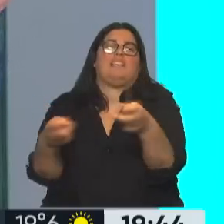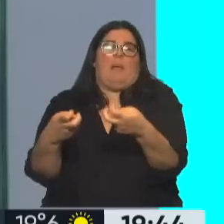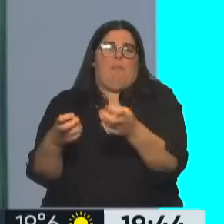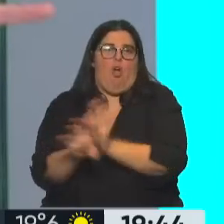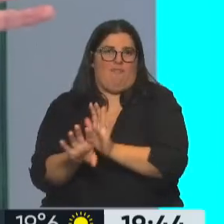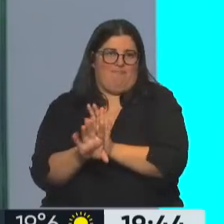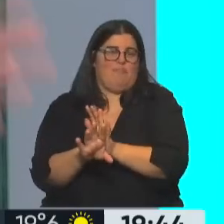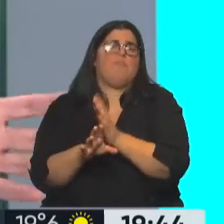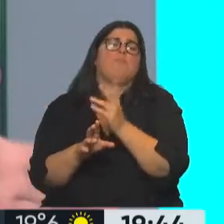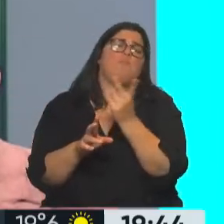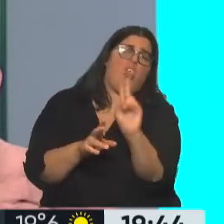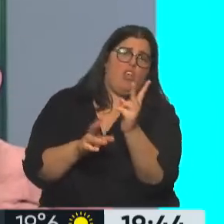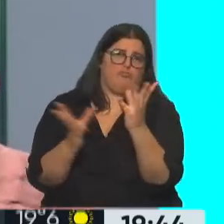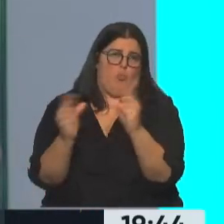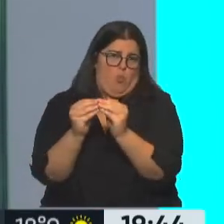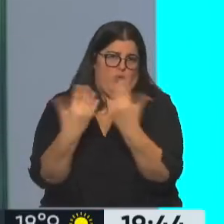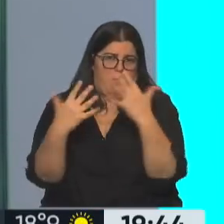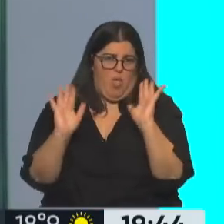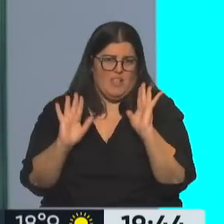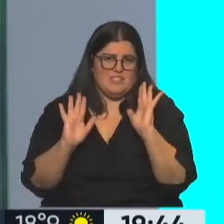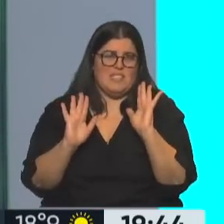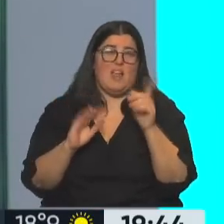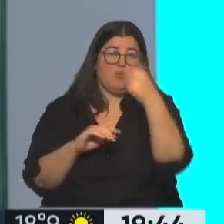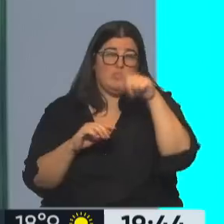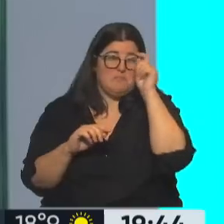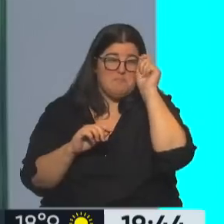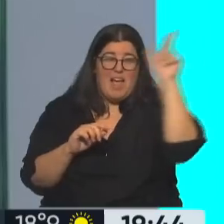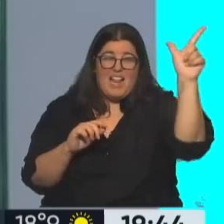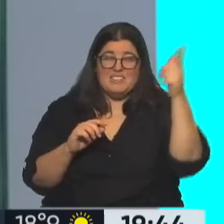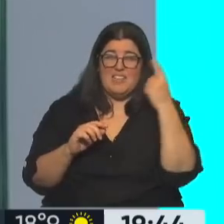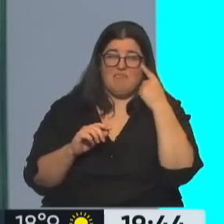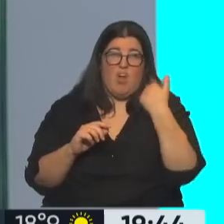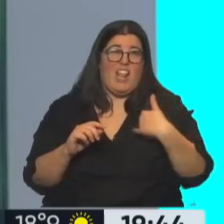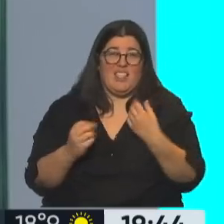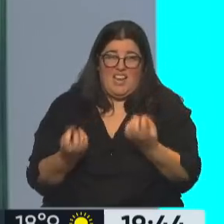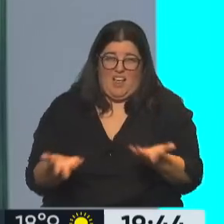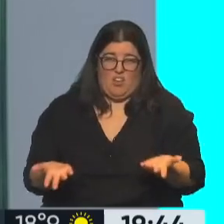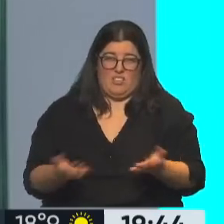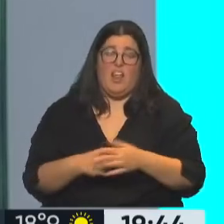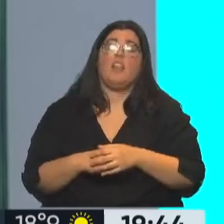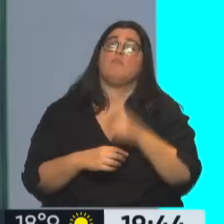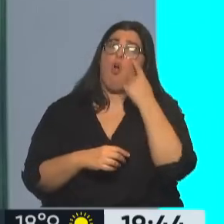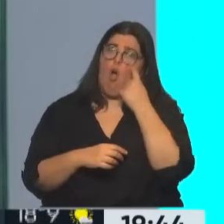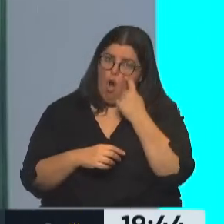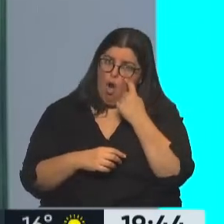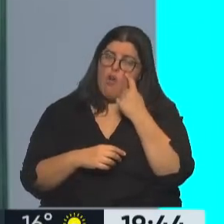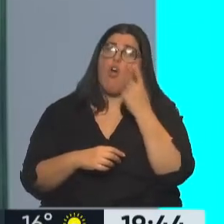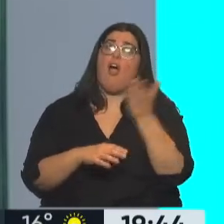mix podría ser. Imagínense lo que puede significar en la Argentina. Y ojo, porque recién Horacio